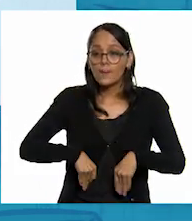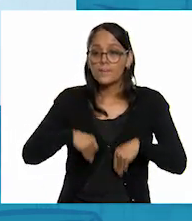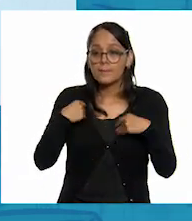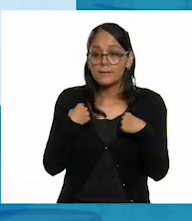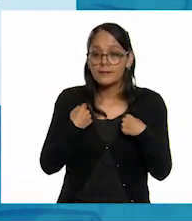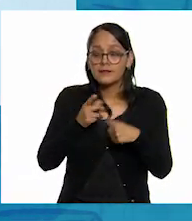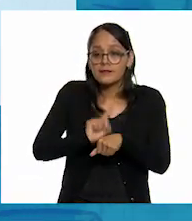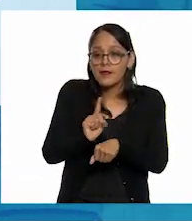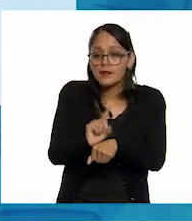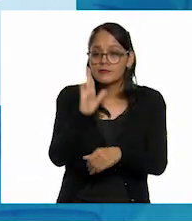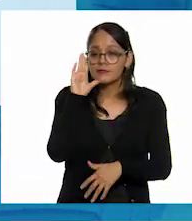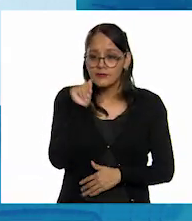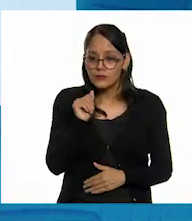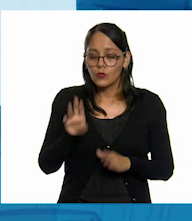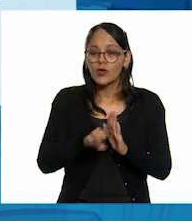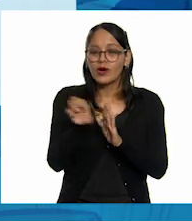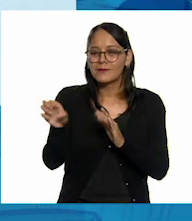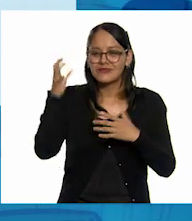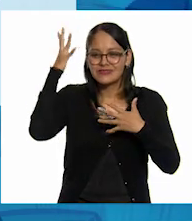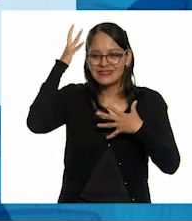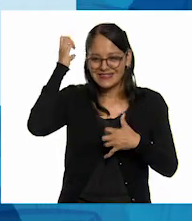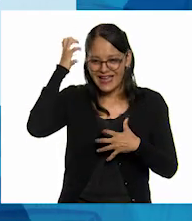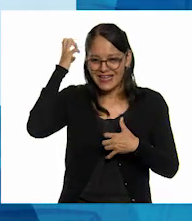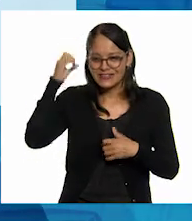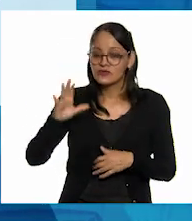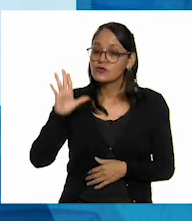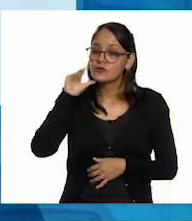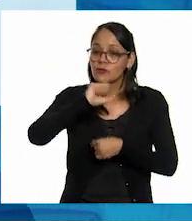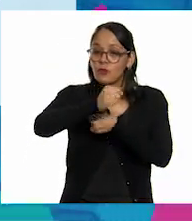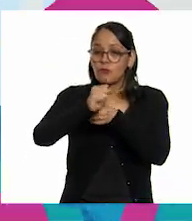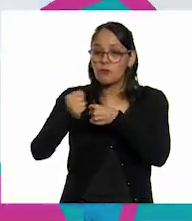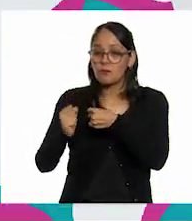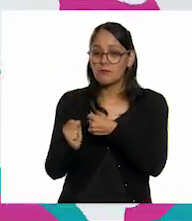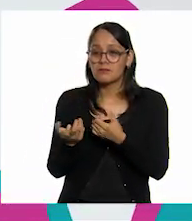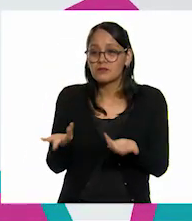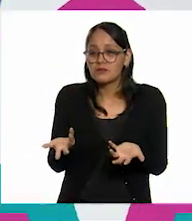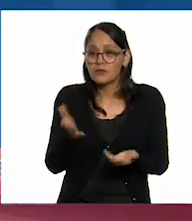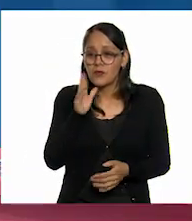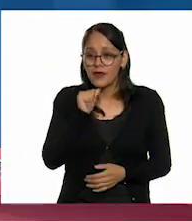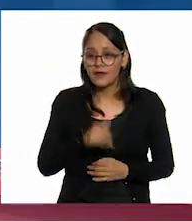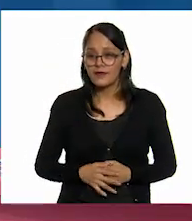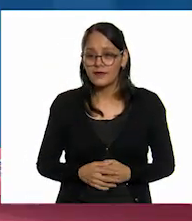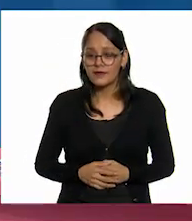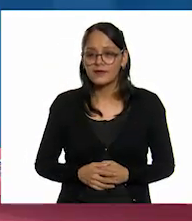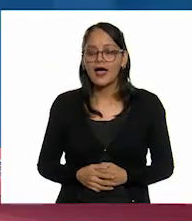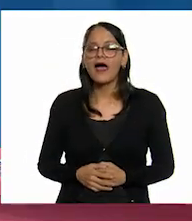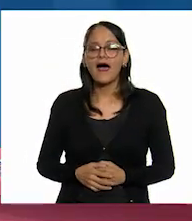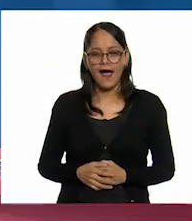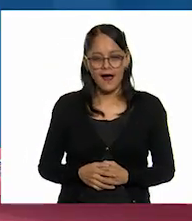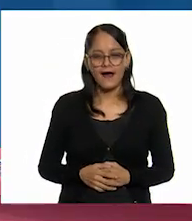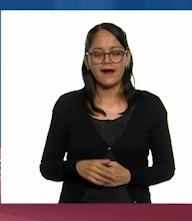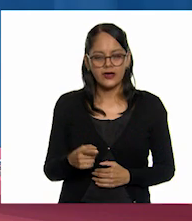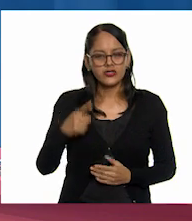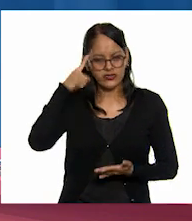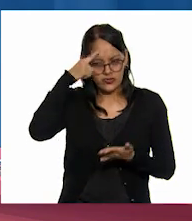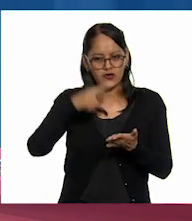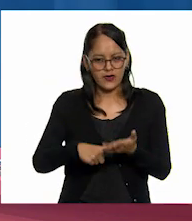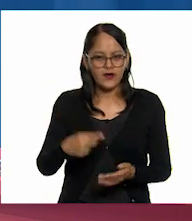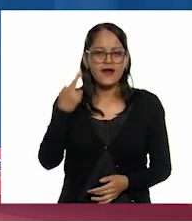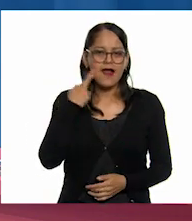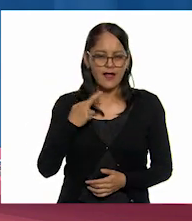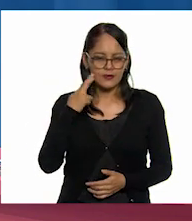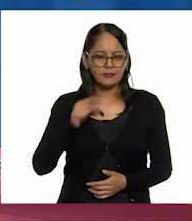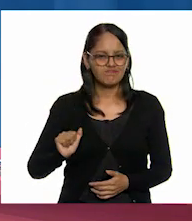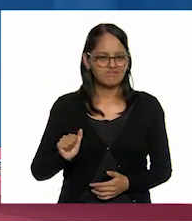el chango, que no puede comer plátanos. Yo creo que los ratones se aprovecharon de esa